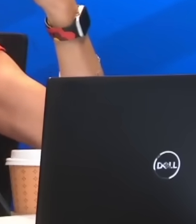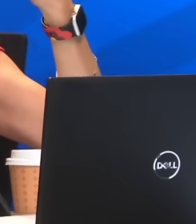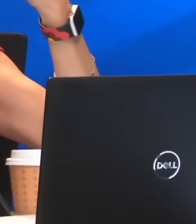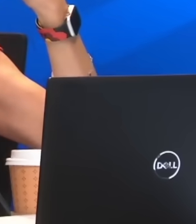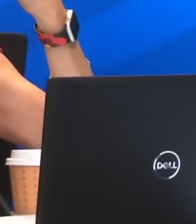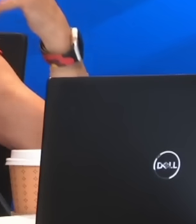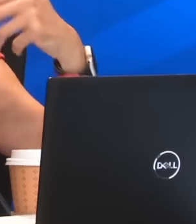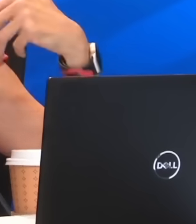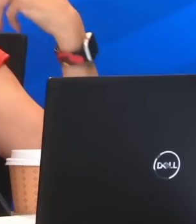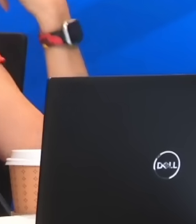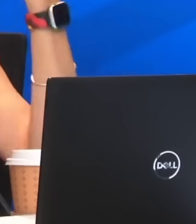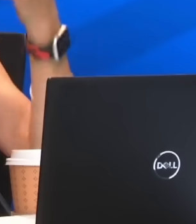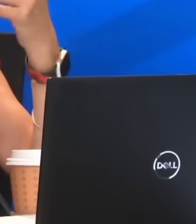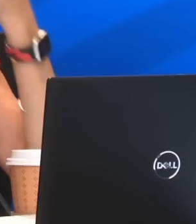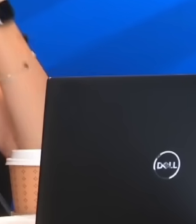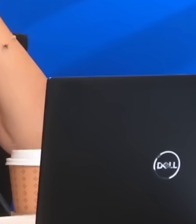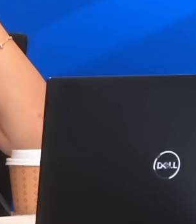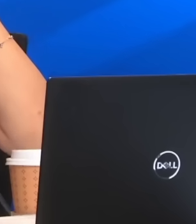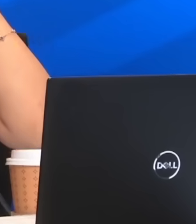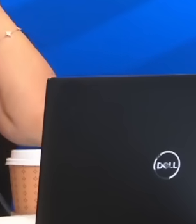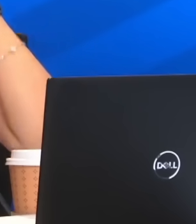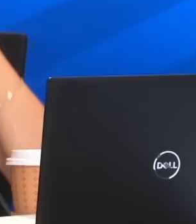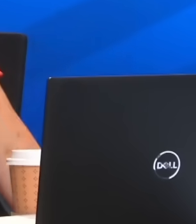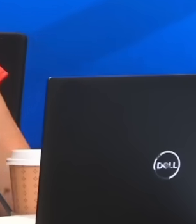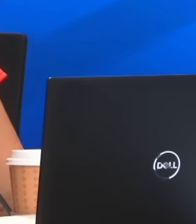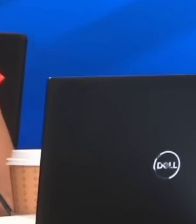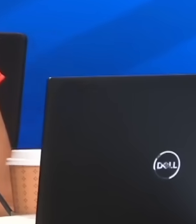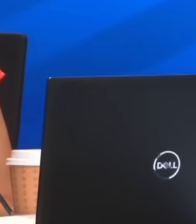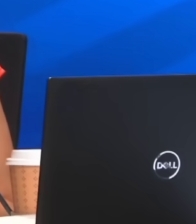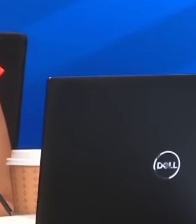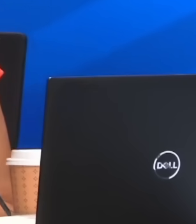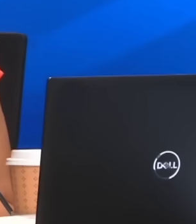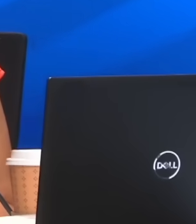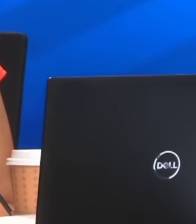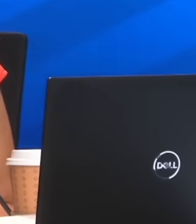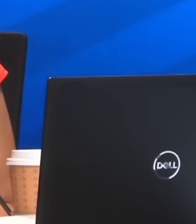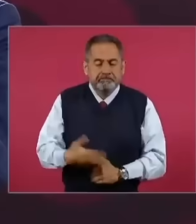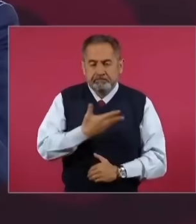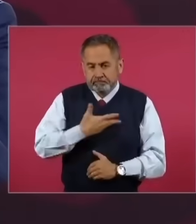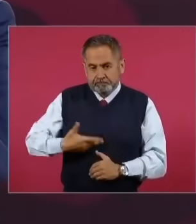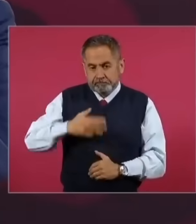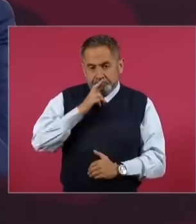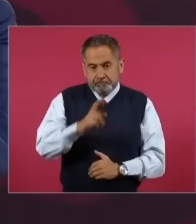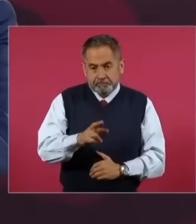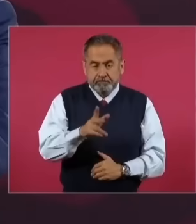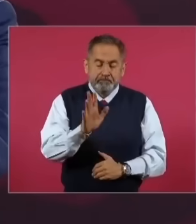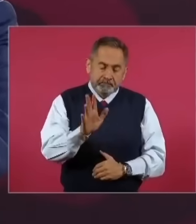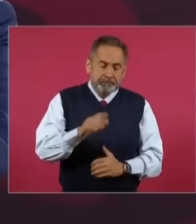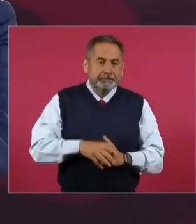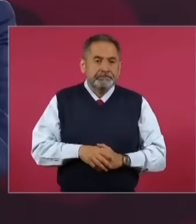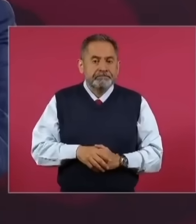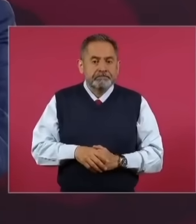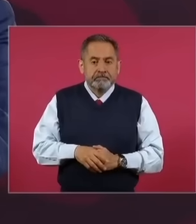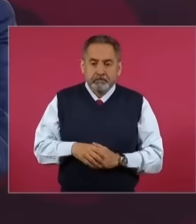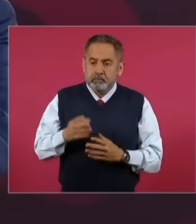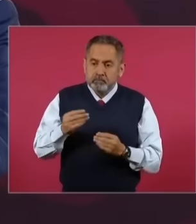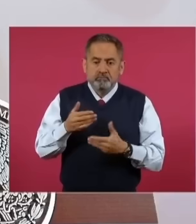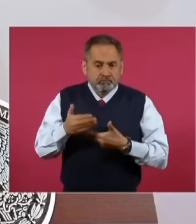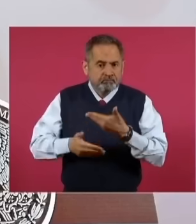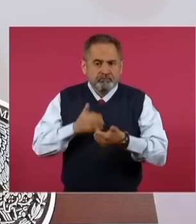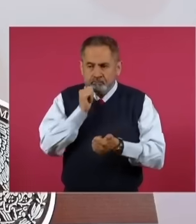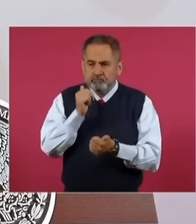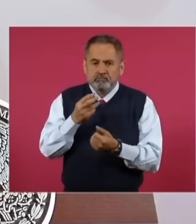turbulento, tan más y qué cierre. Con todos los indicadores económicos malos. Hoy,